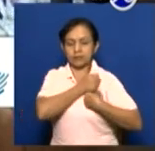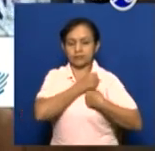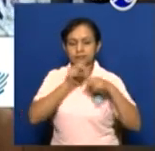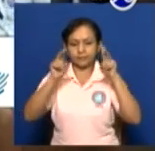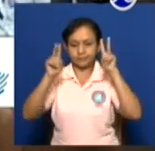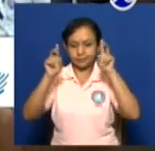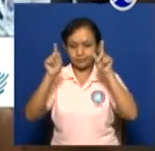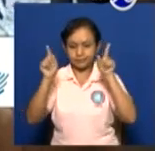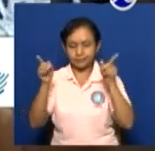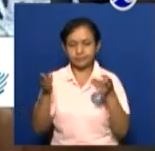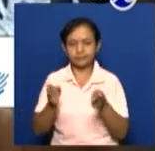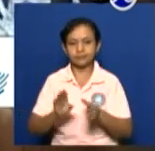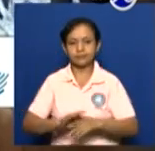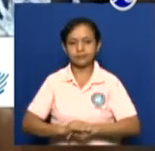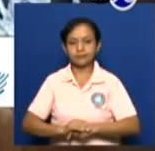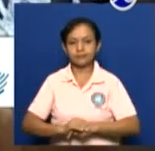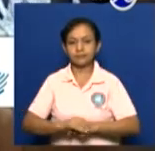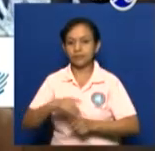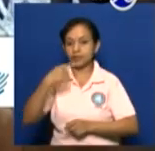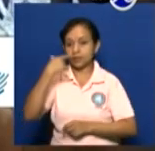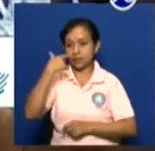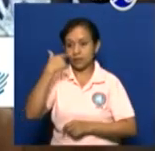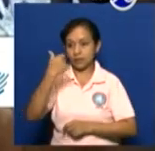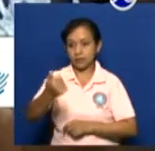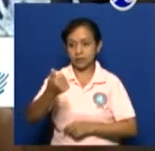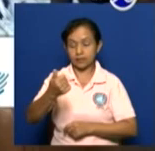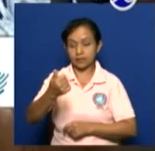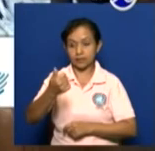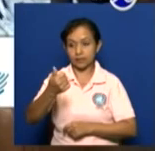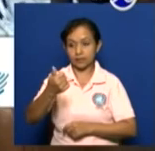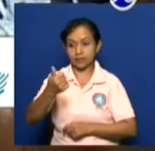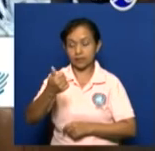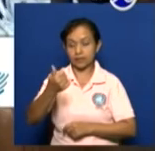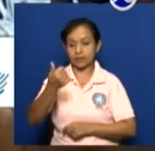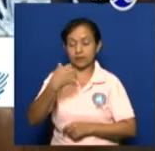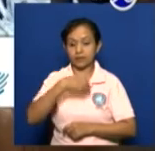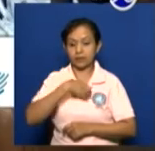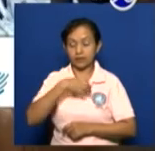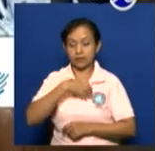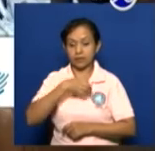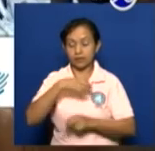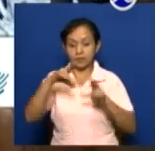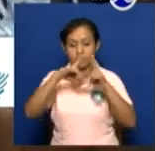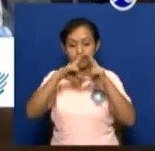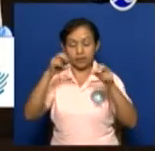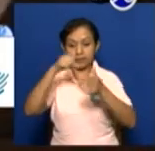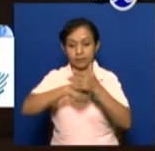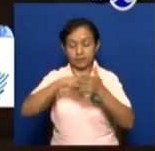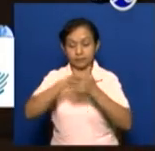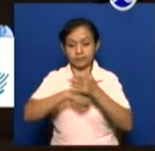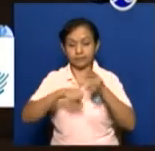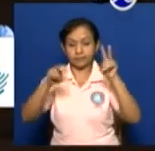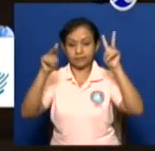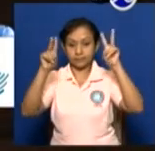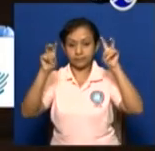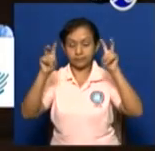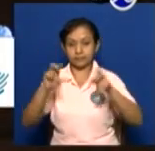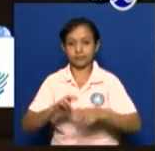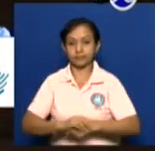comillas. El reconocimiento de la soberanía popular, abro comillas,